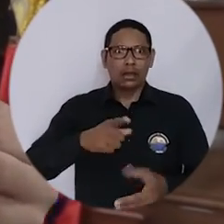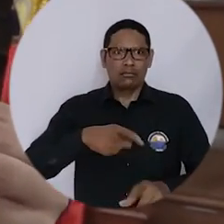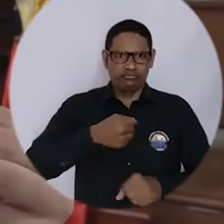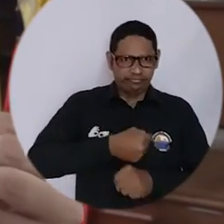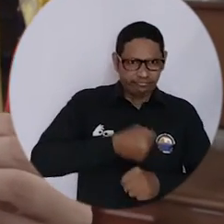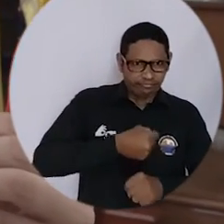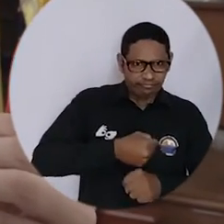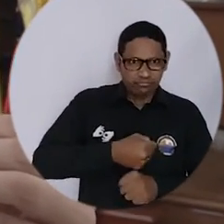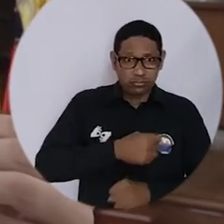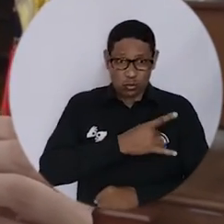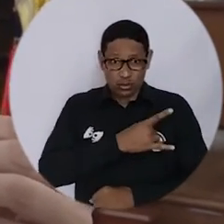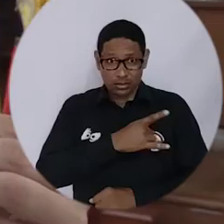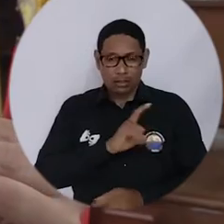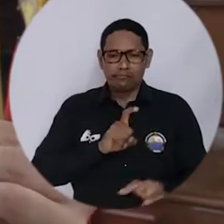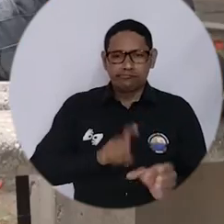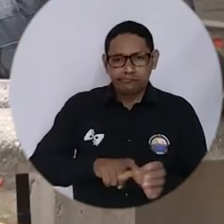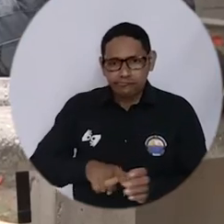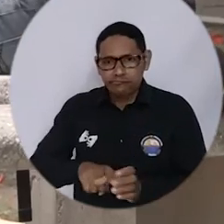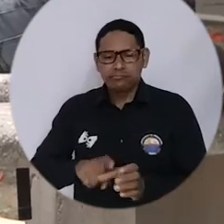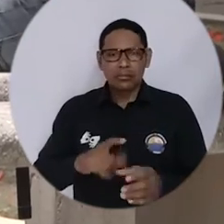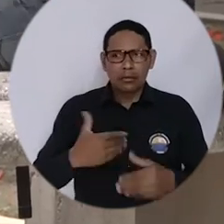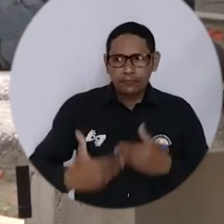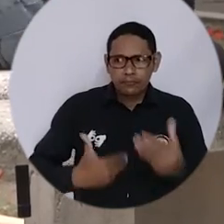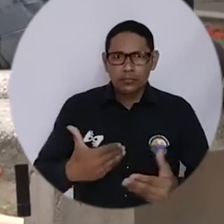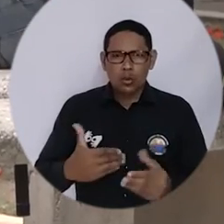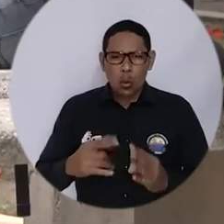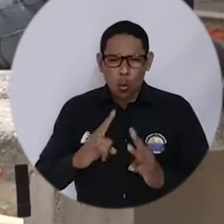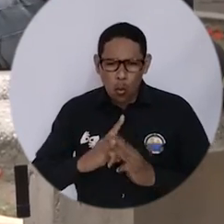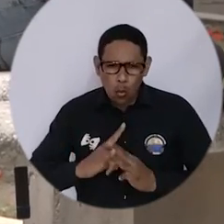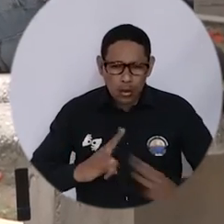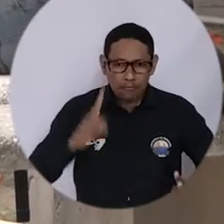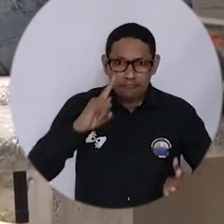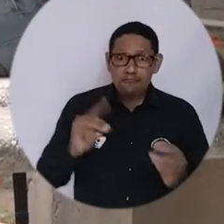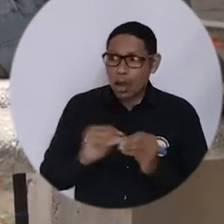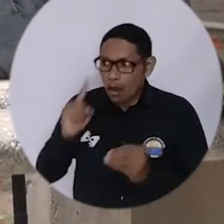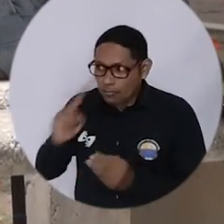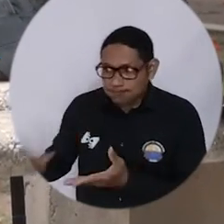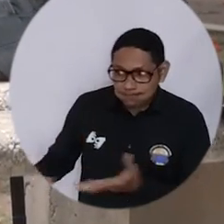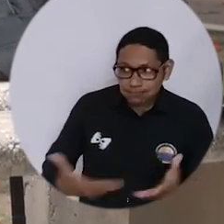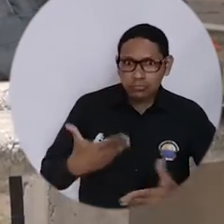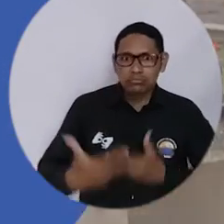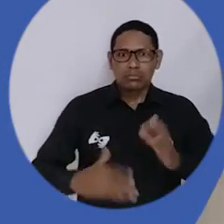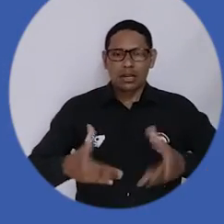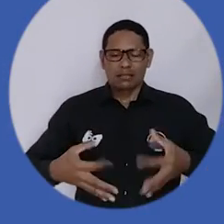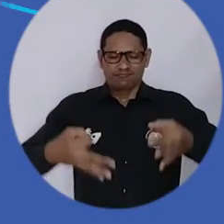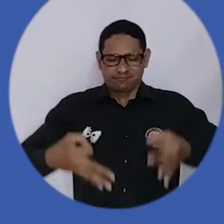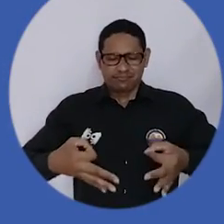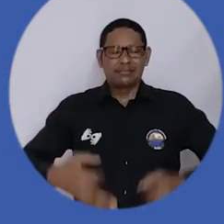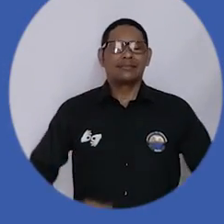la aplicación de la primera y segunda dosis, Unimagdalena sigue buscando rutas para el retorno seguro a